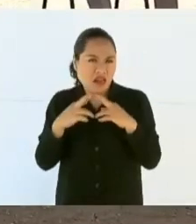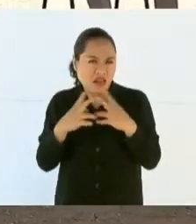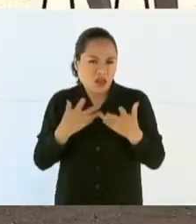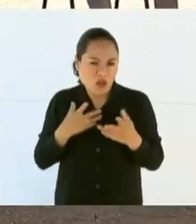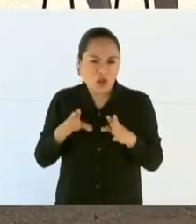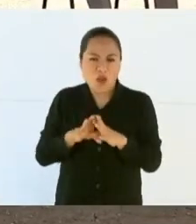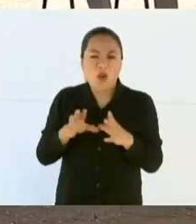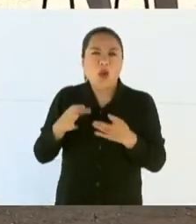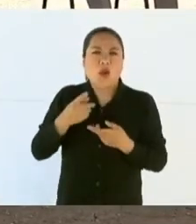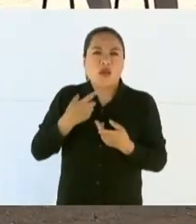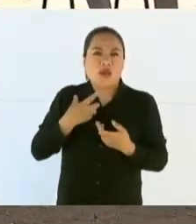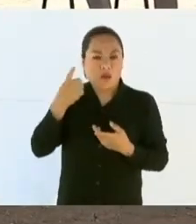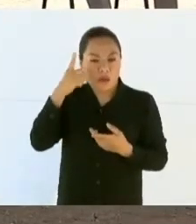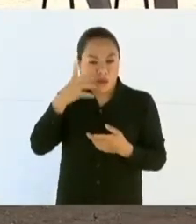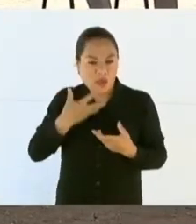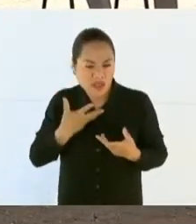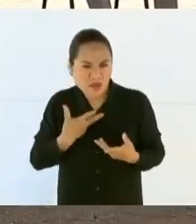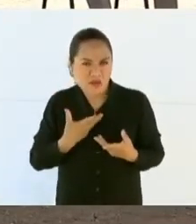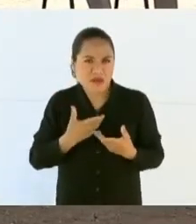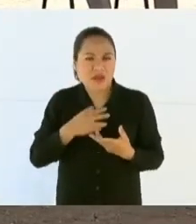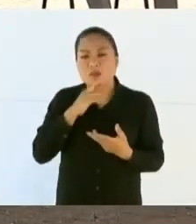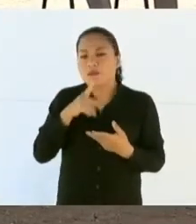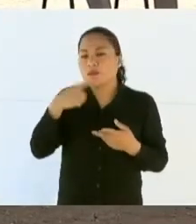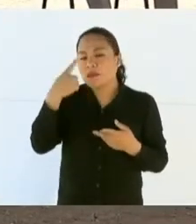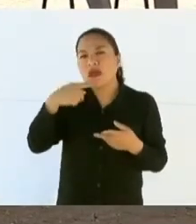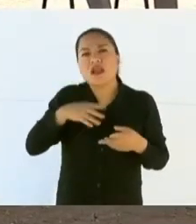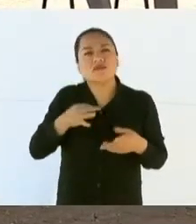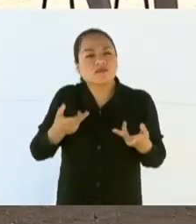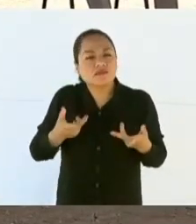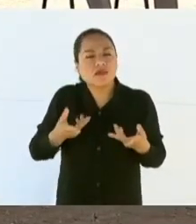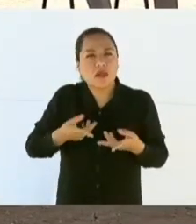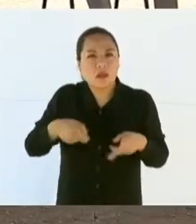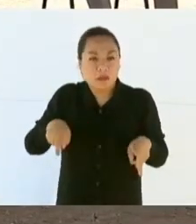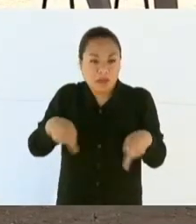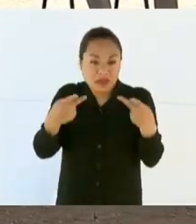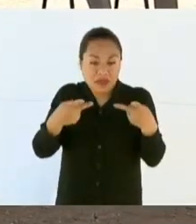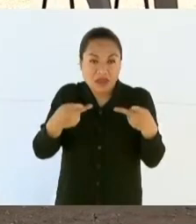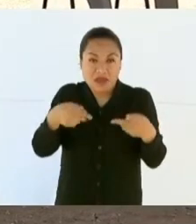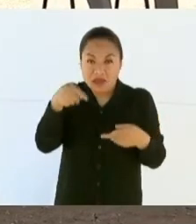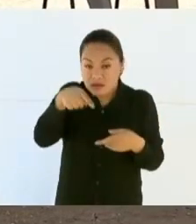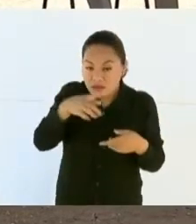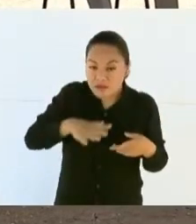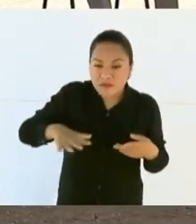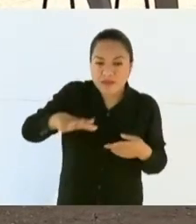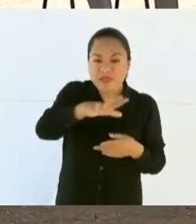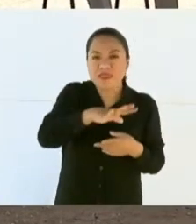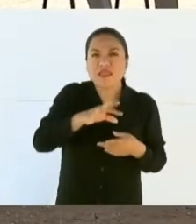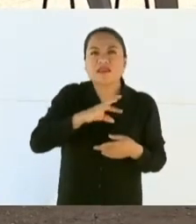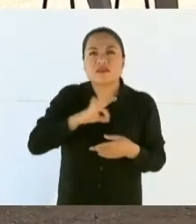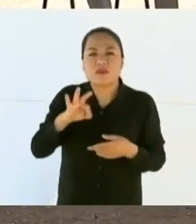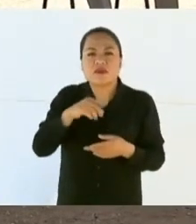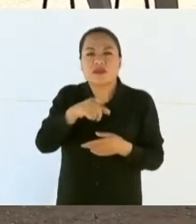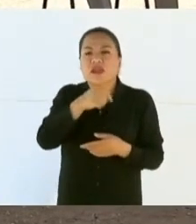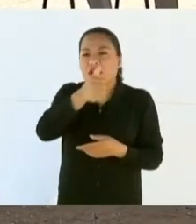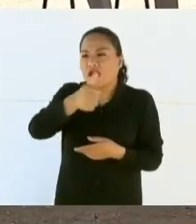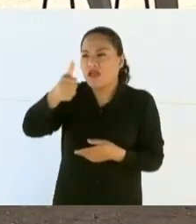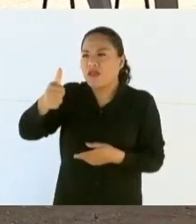ponerlas al mercado para que se convirtieran en propiedad privada.